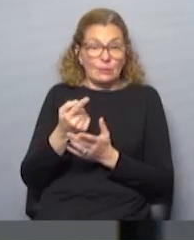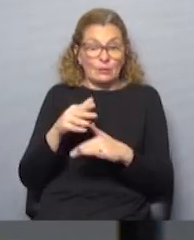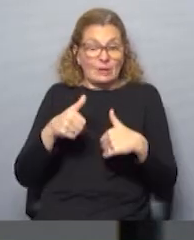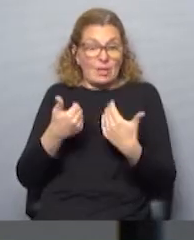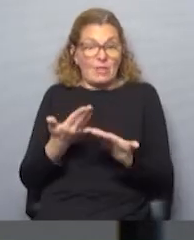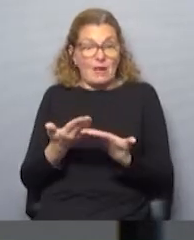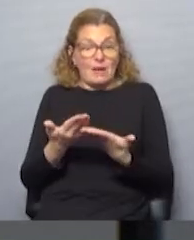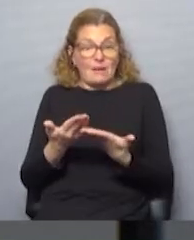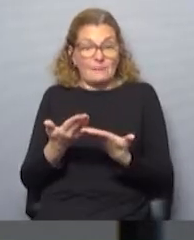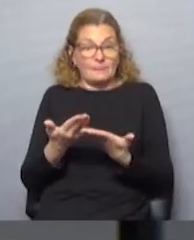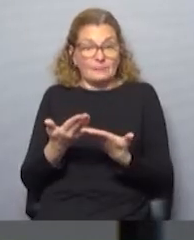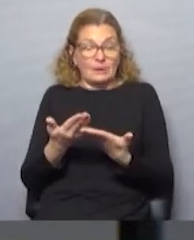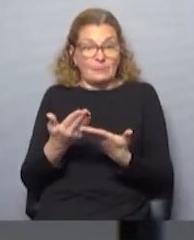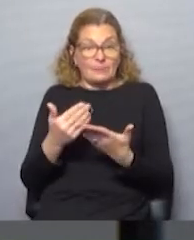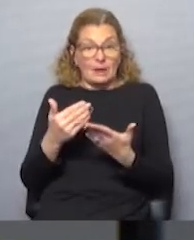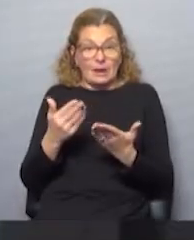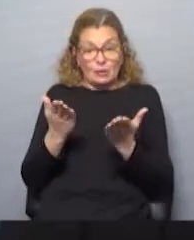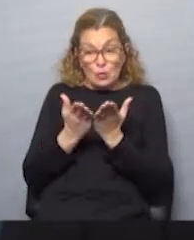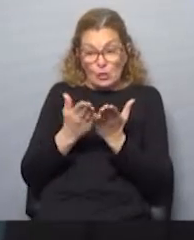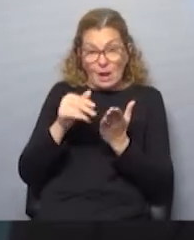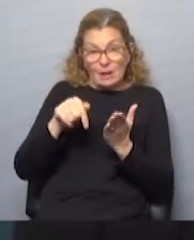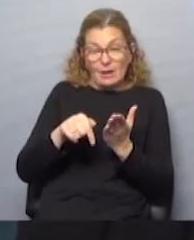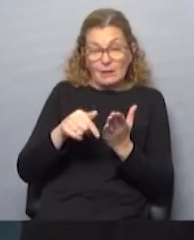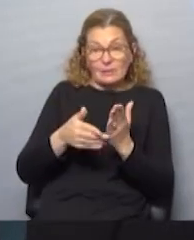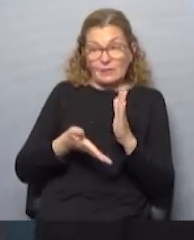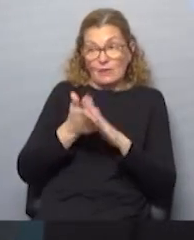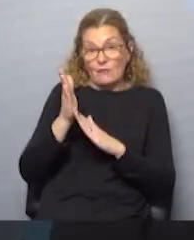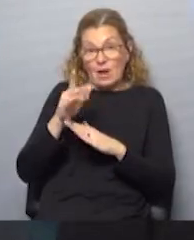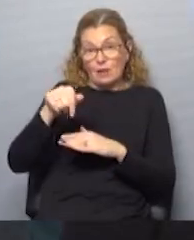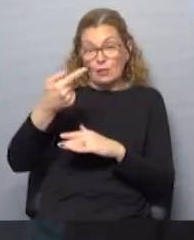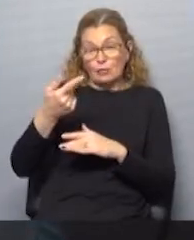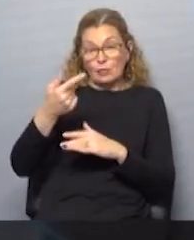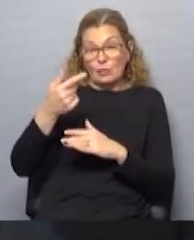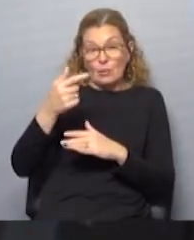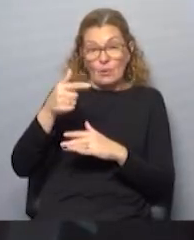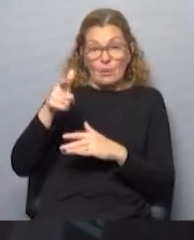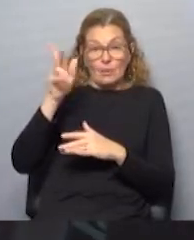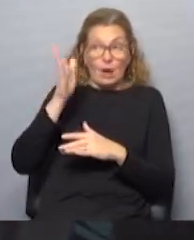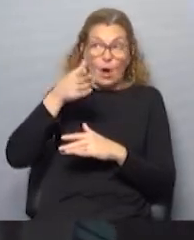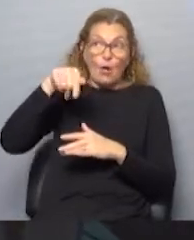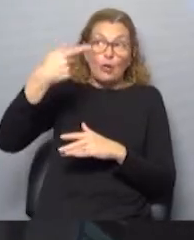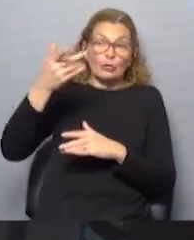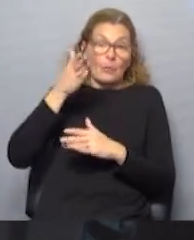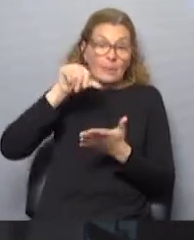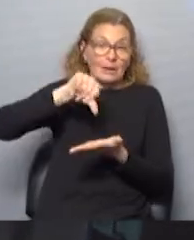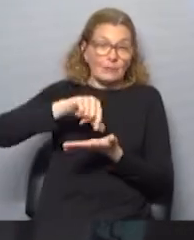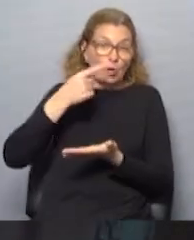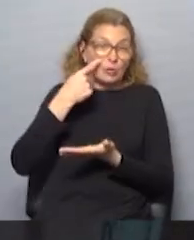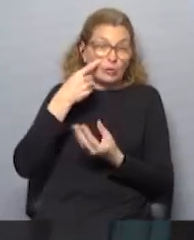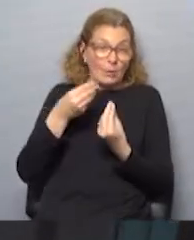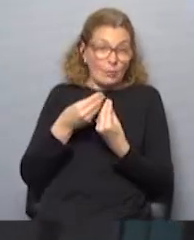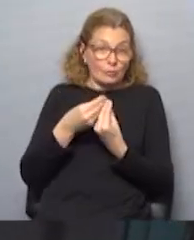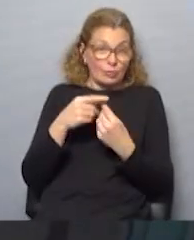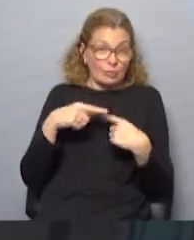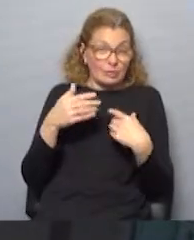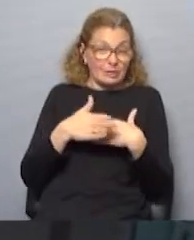un marco adecuado para desarrollarse aquí va a continuar este hacer su carrera profesional afuera vos conocés muchos casos alrededor